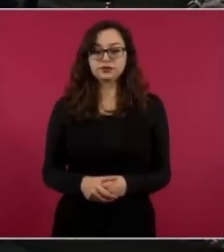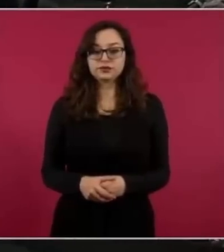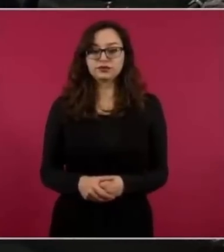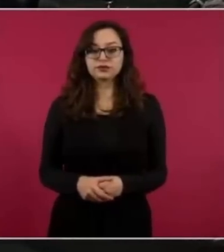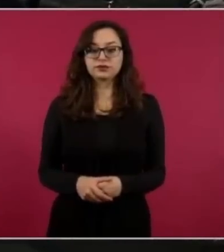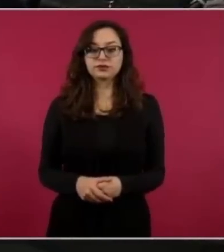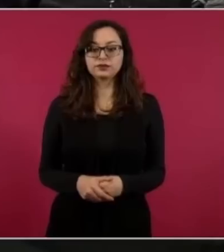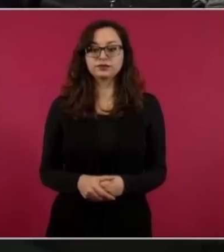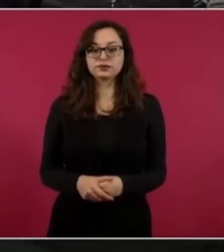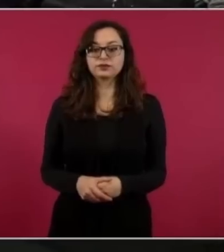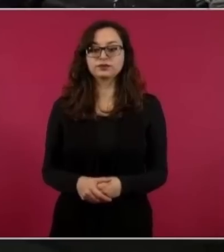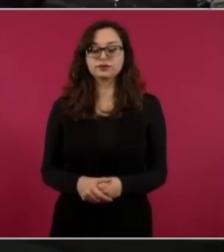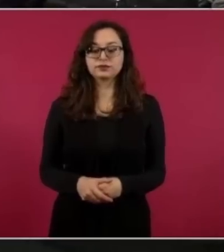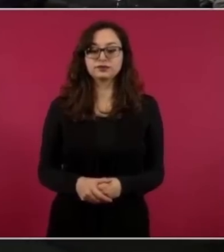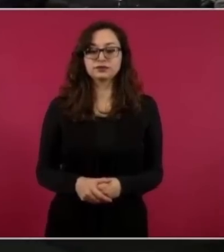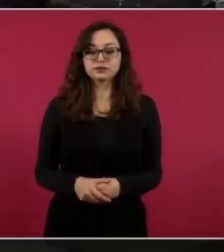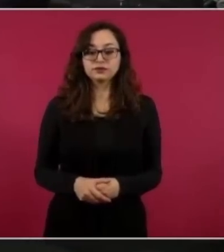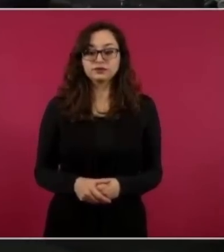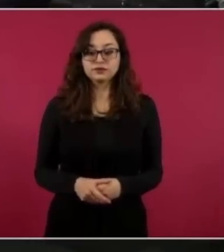de aprobación,